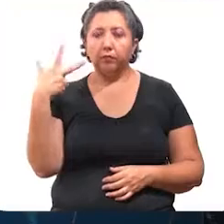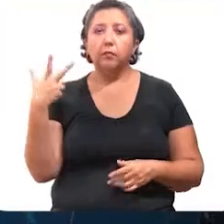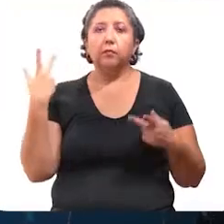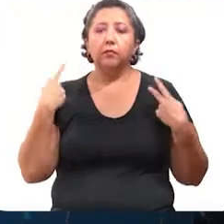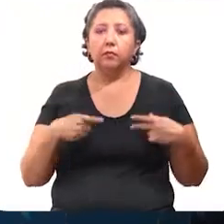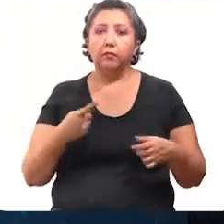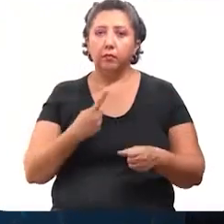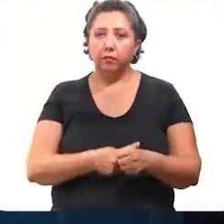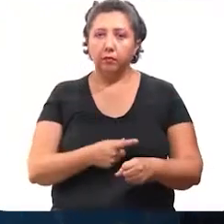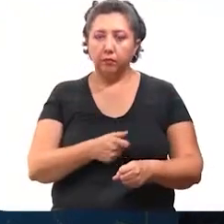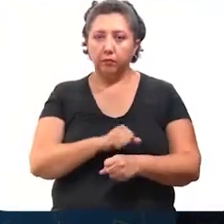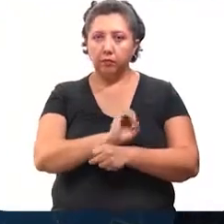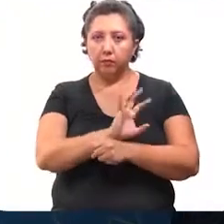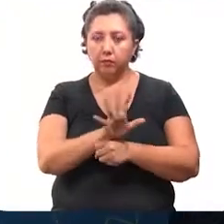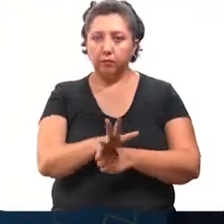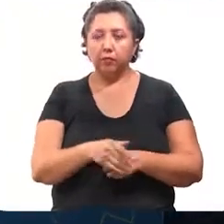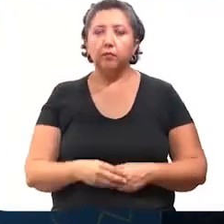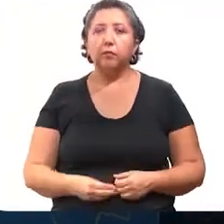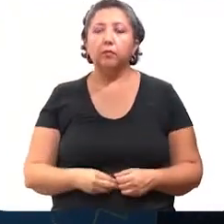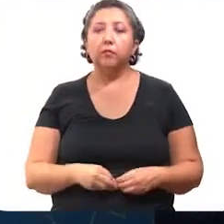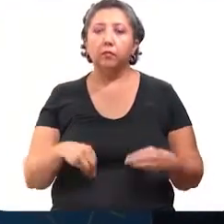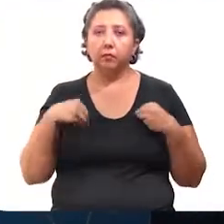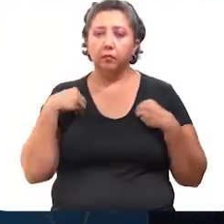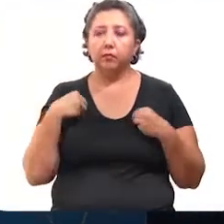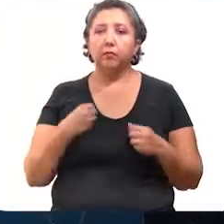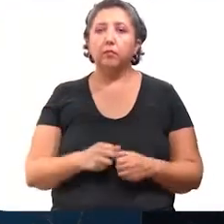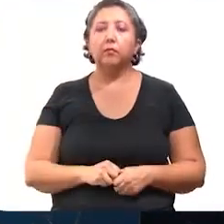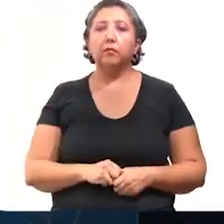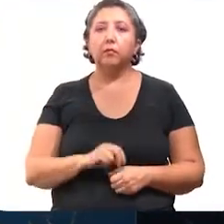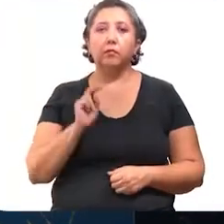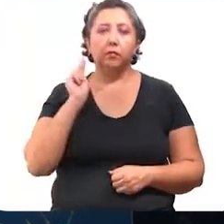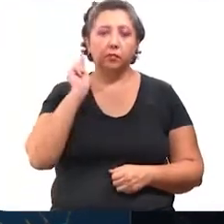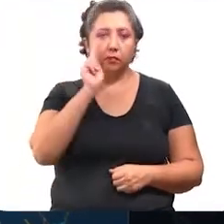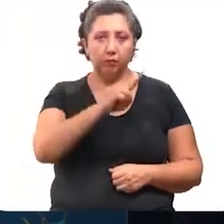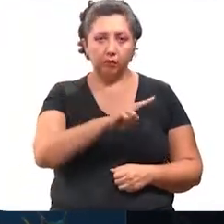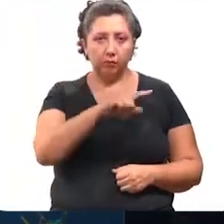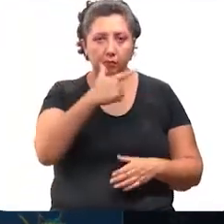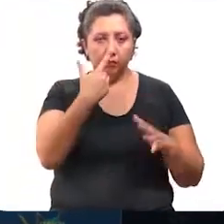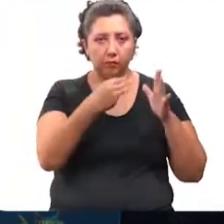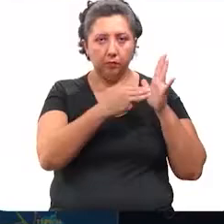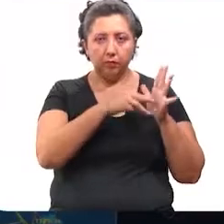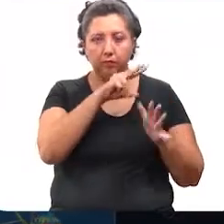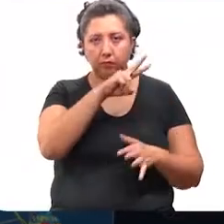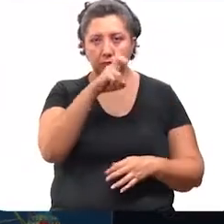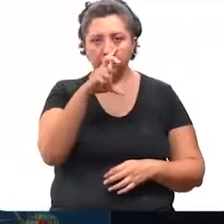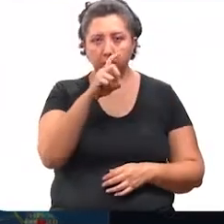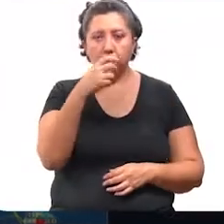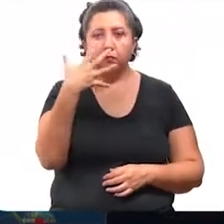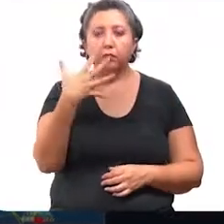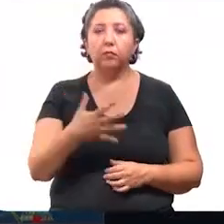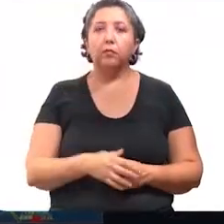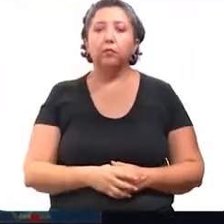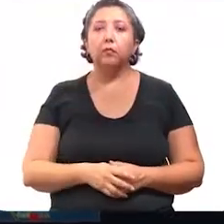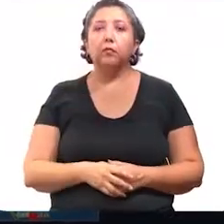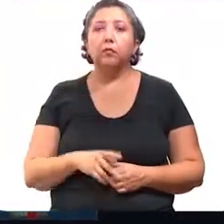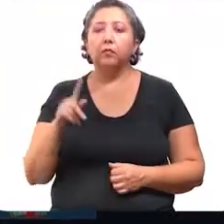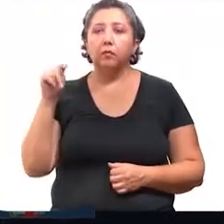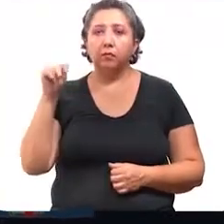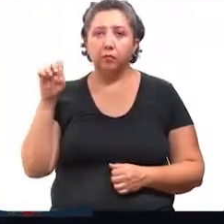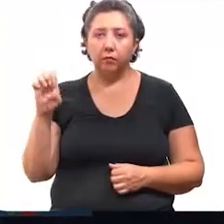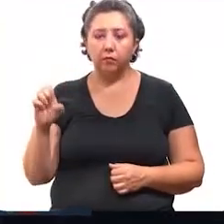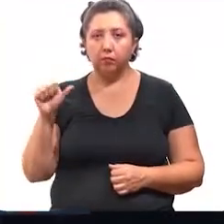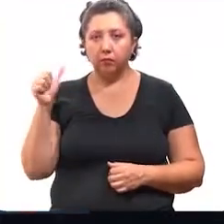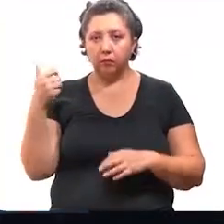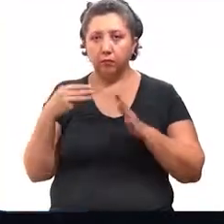47.378 personas contagiadas de coronavirus que viven en la zona norte 12.235, en la zona